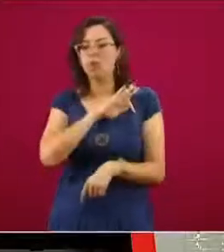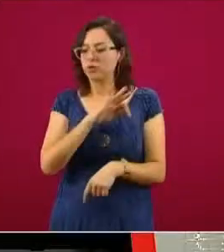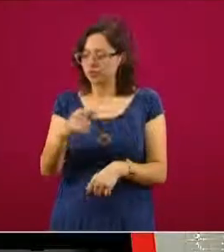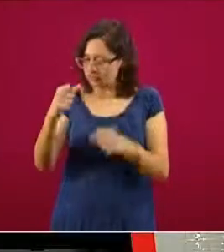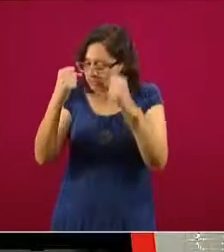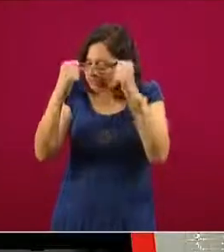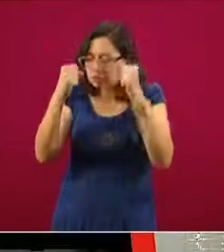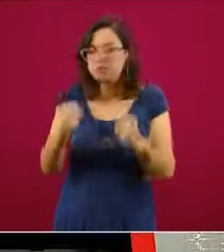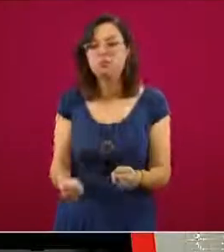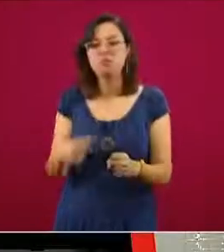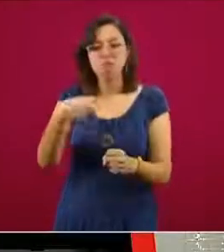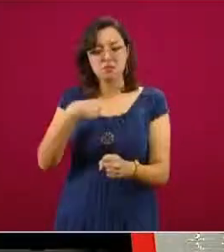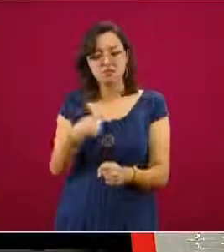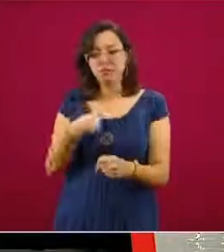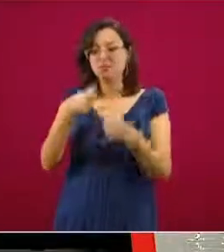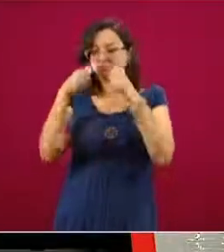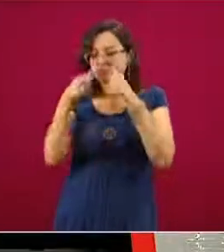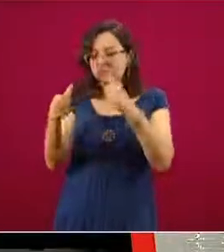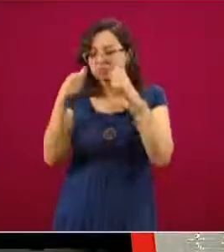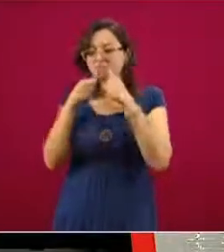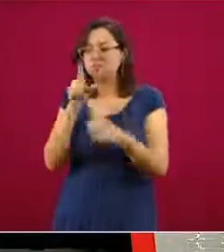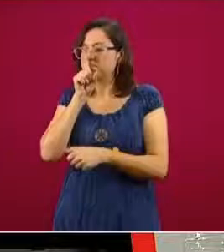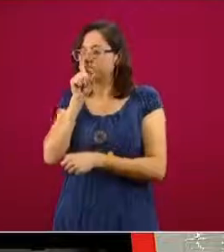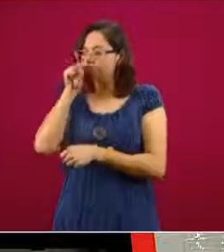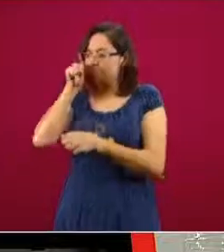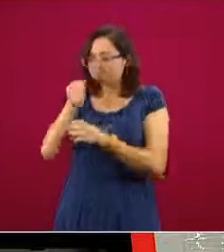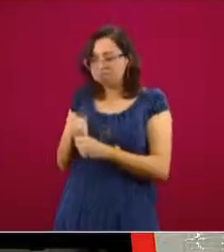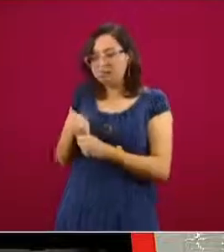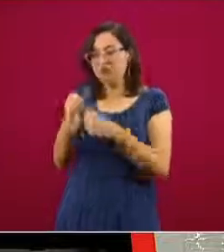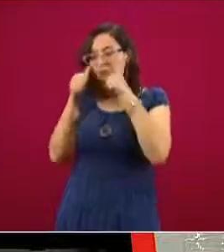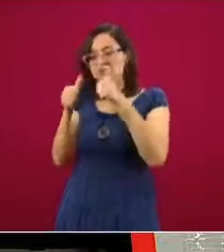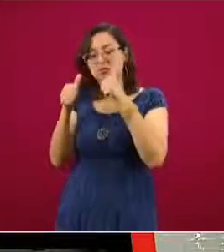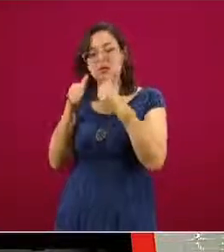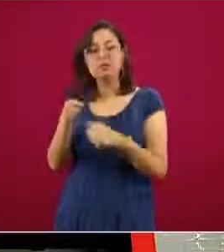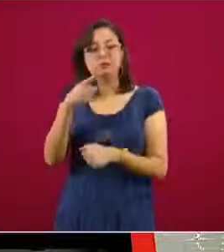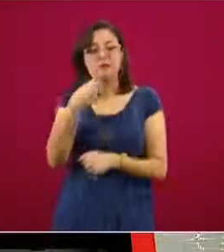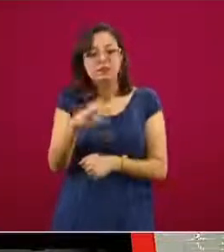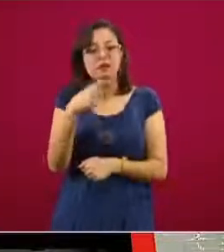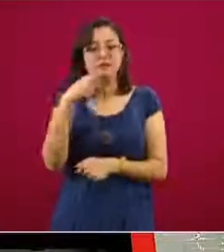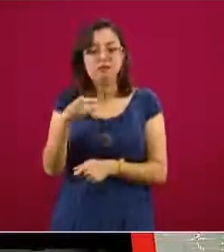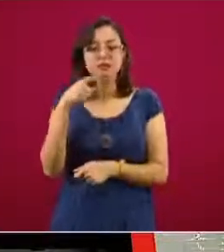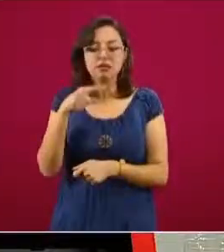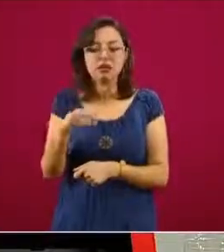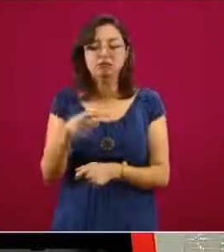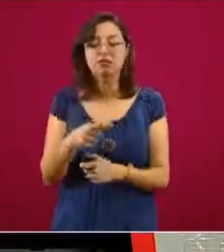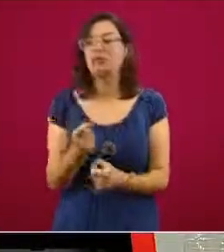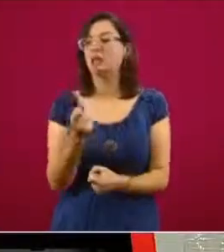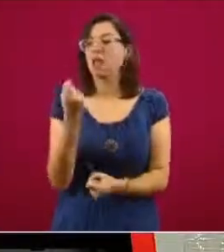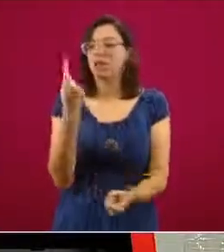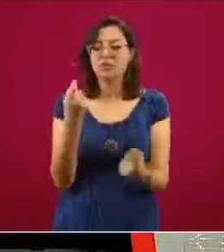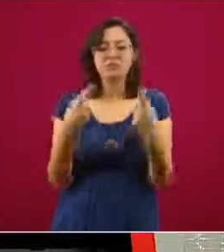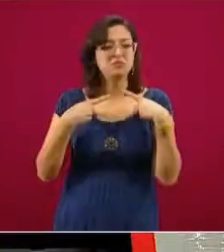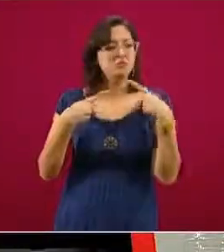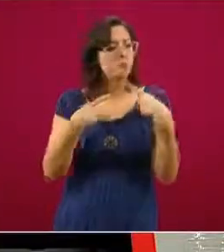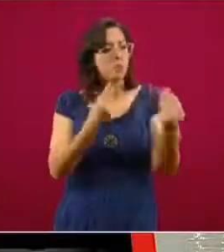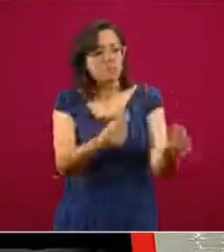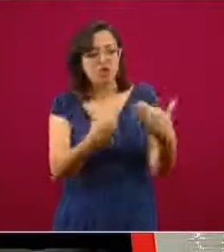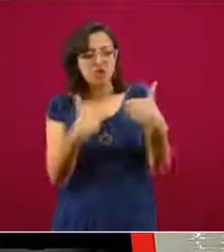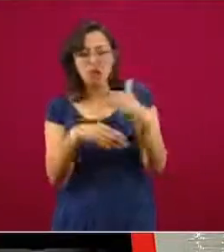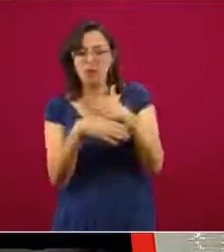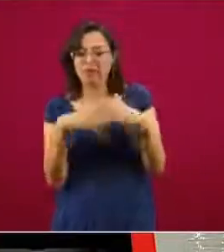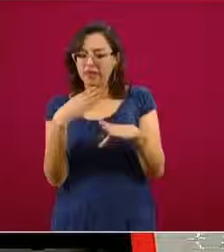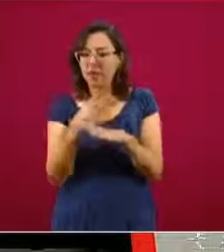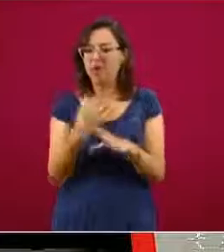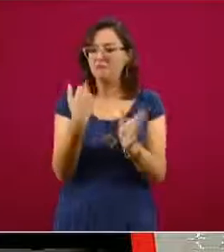que mantendremos todo el anonimato. Nos sirven muchísimo cuando nos dicen alguien no nos está dando el equipo de